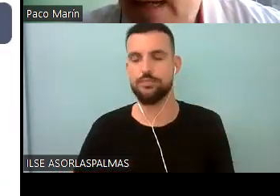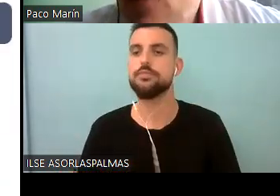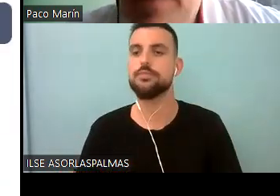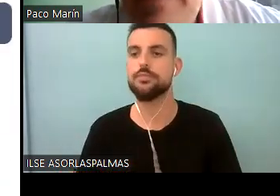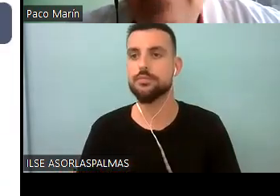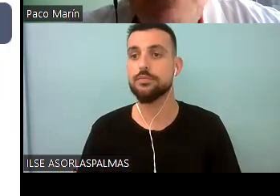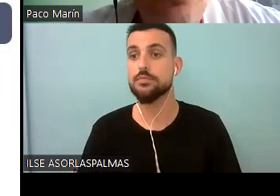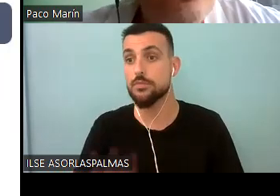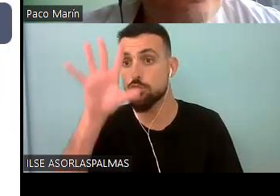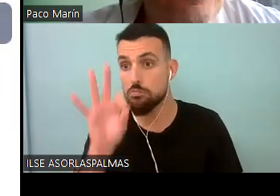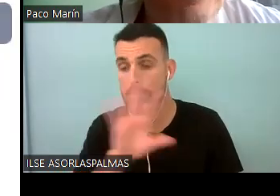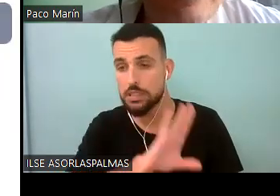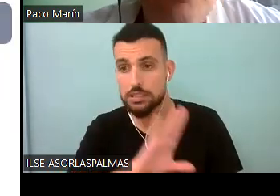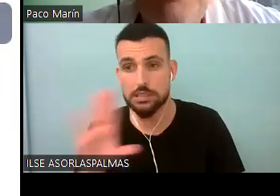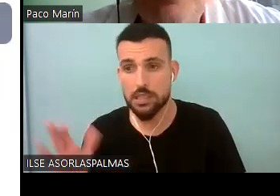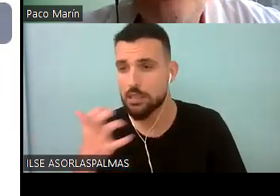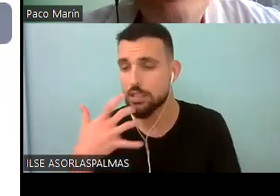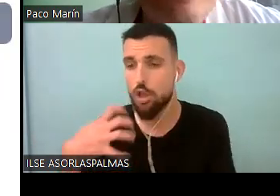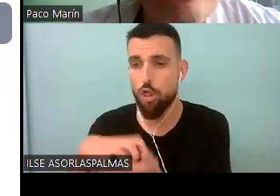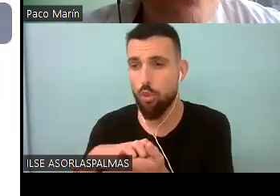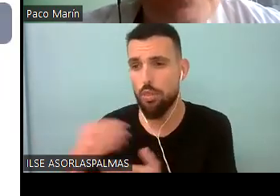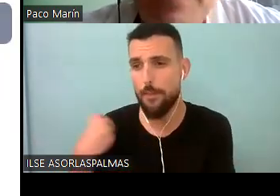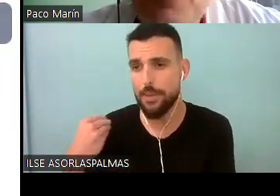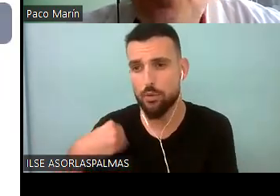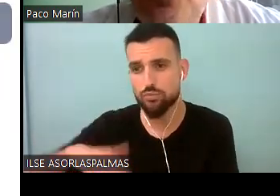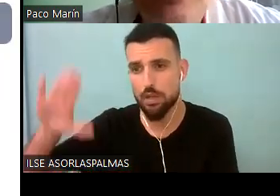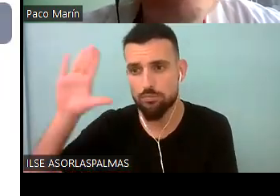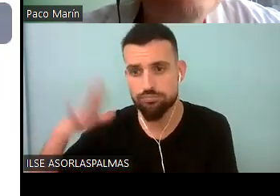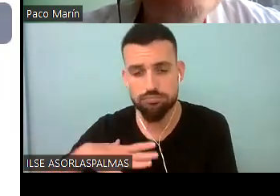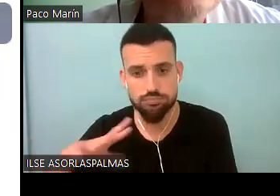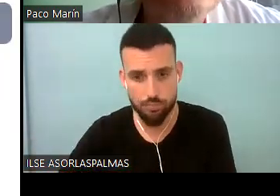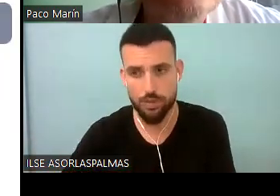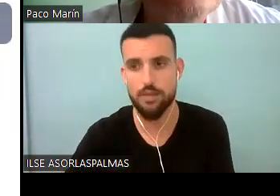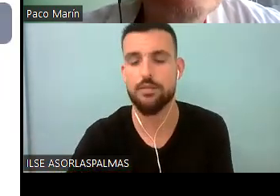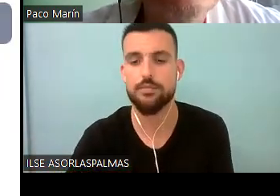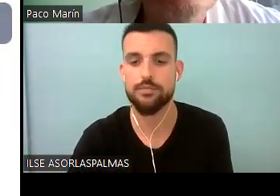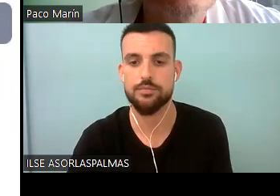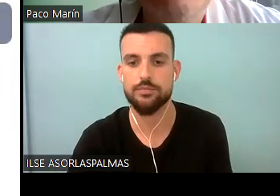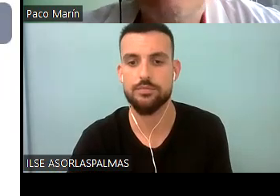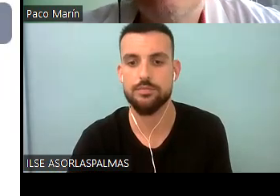Y creo que ya estamos. No sé si tenéis alguna pregunta que queráis que comentemos.